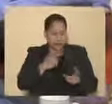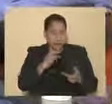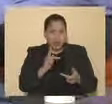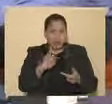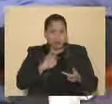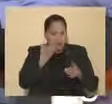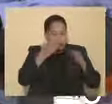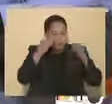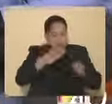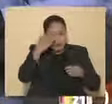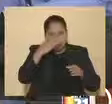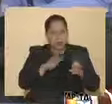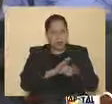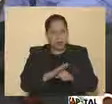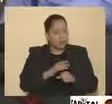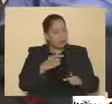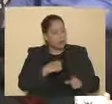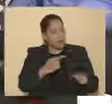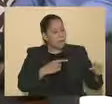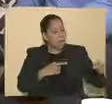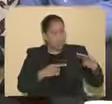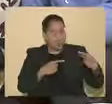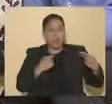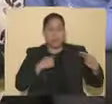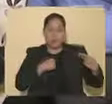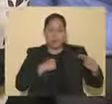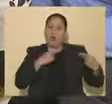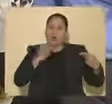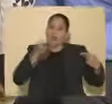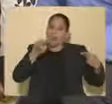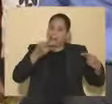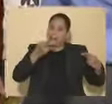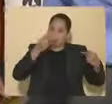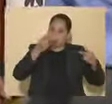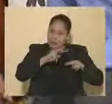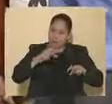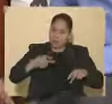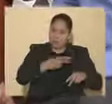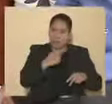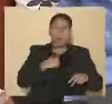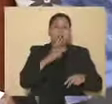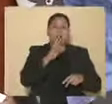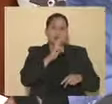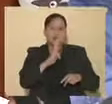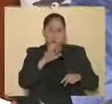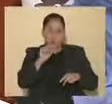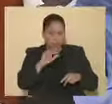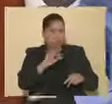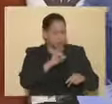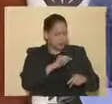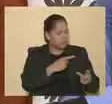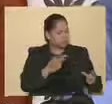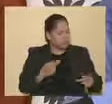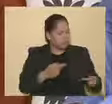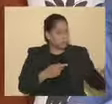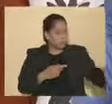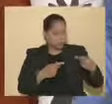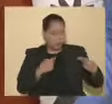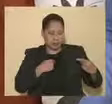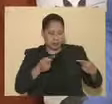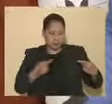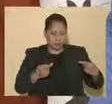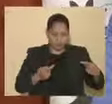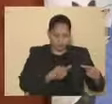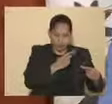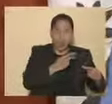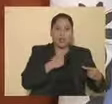el niño a partir de hacer una pregunta sobre la pregunta. Eso no significa que vayas a evadir la respuesta. Hay que dar la respuesta. Si de plano tú no la